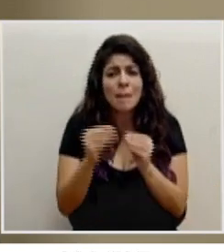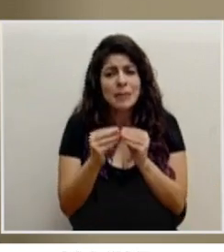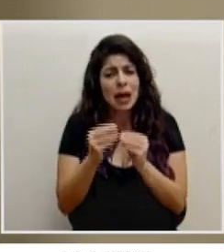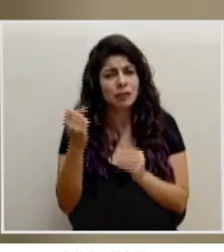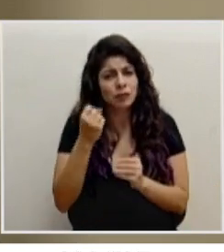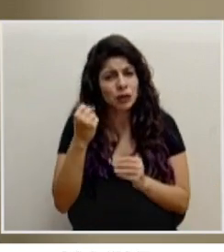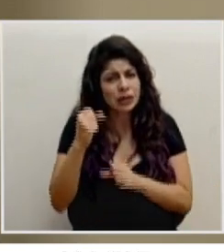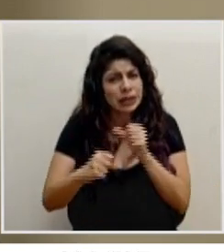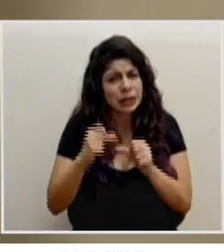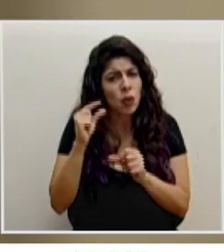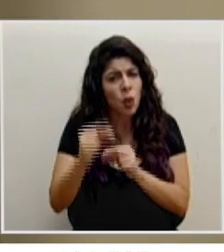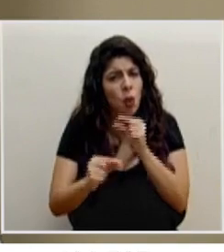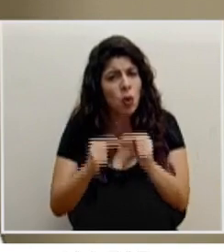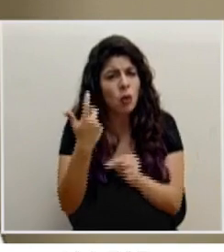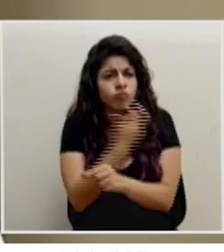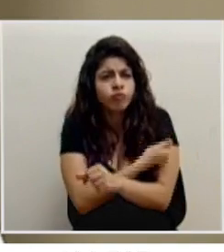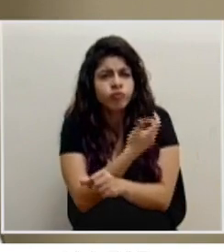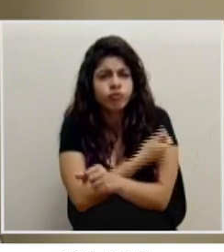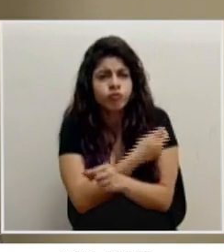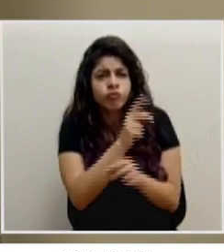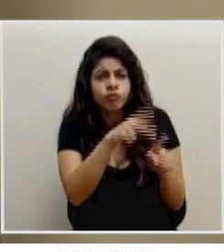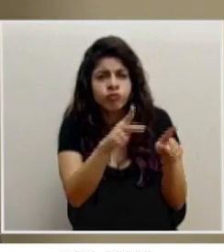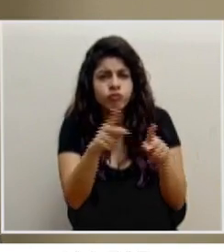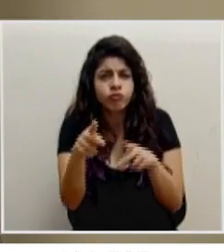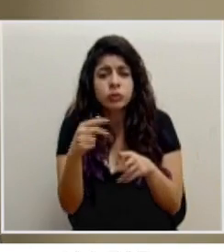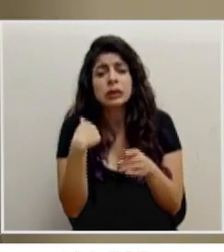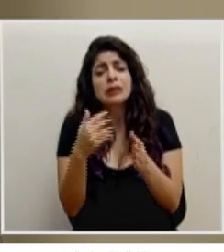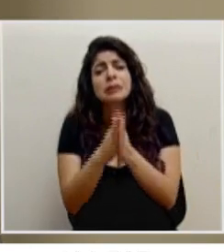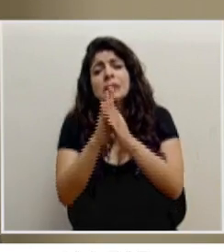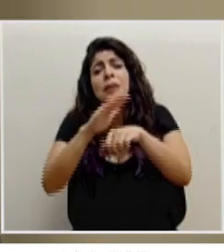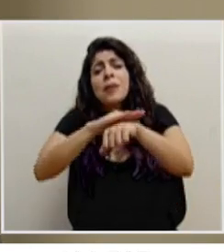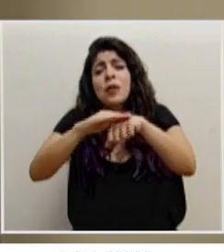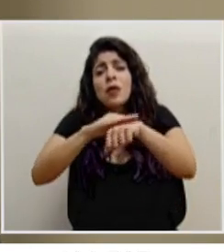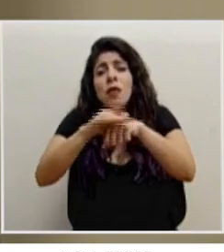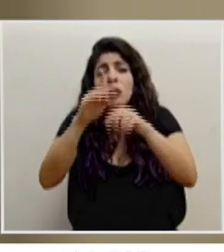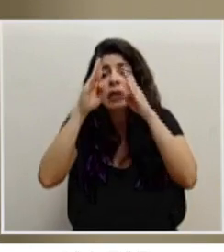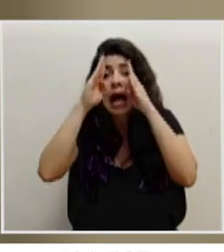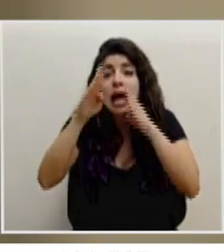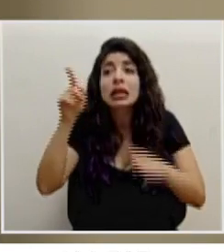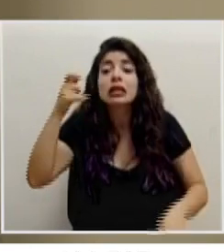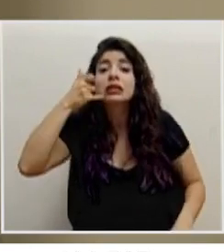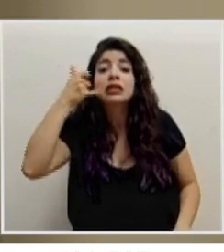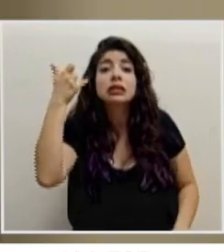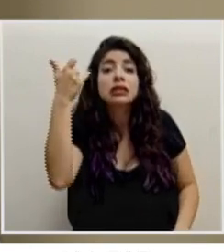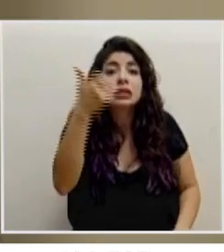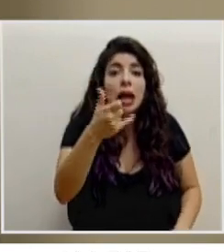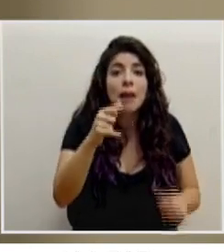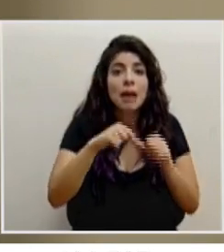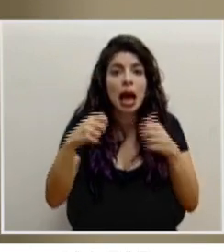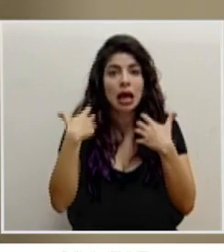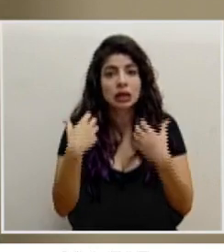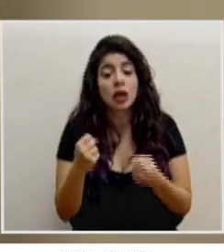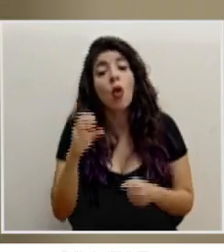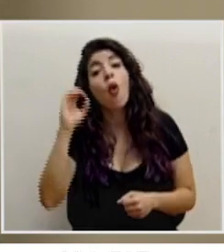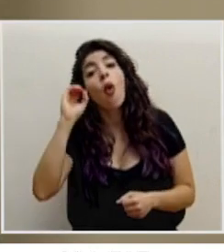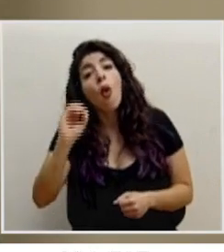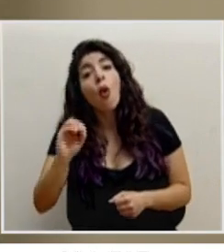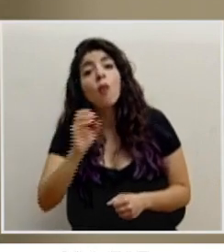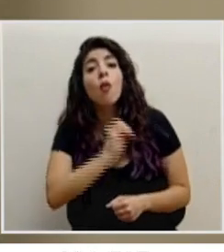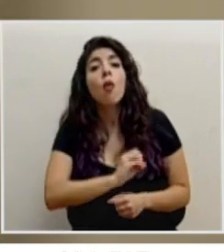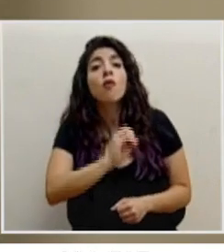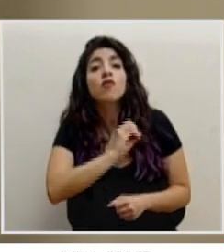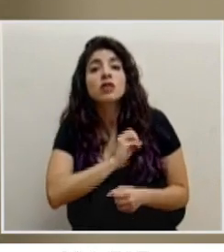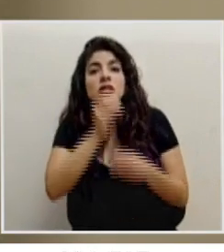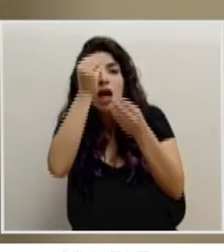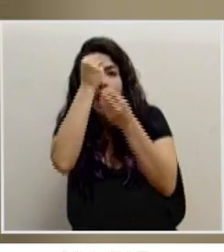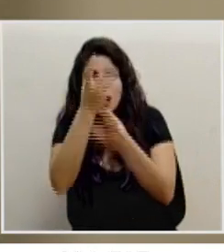gradual. En este sentido, les pido por favor estar atentos al llamado de las áreas de salud y a la información que se brinda por las fuentes